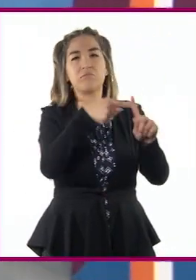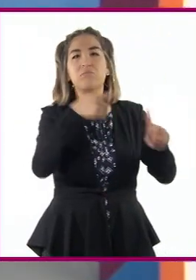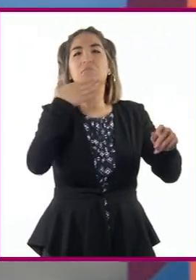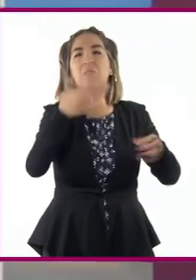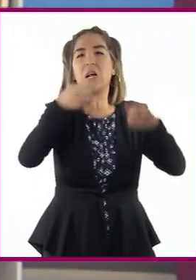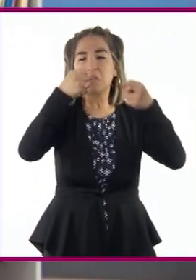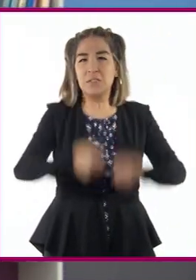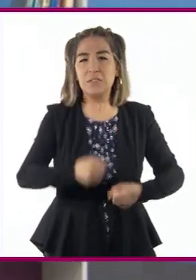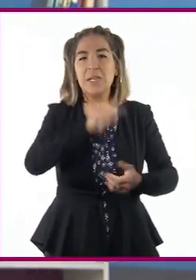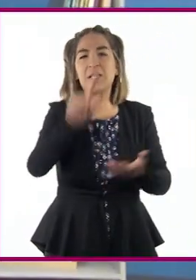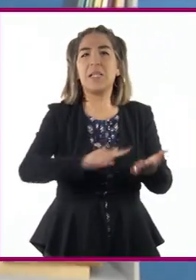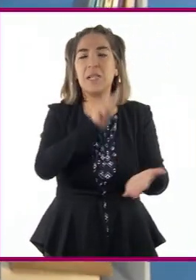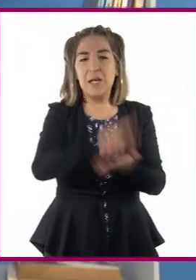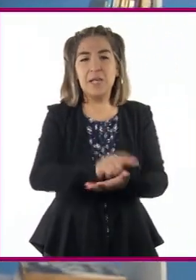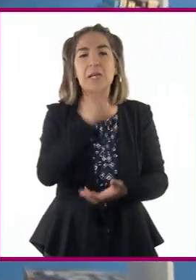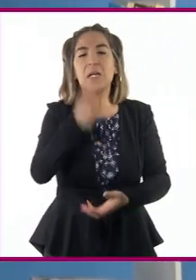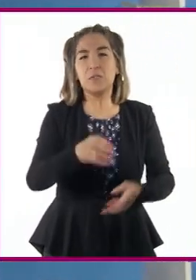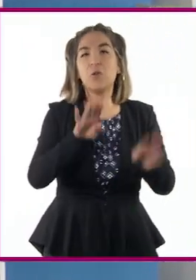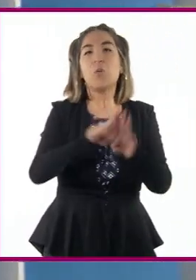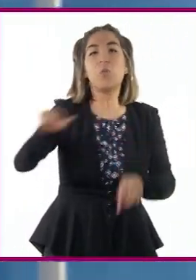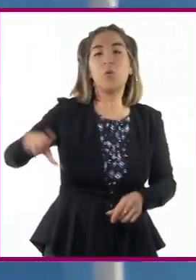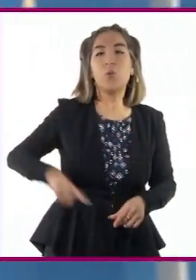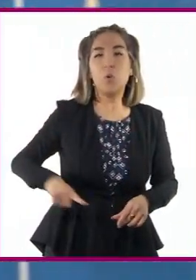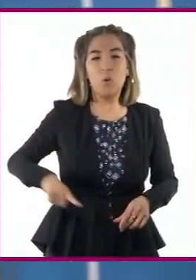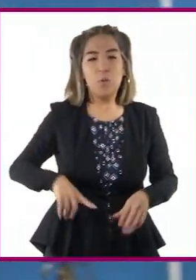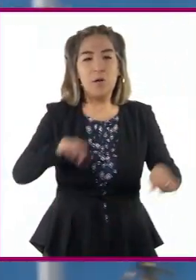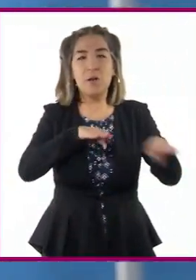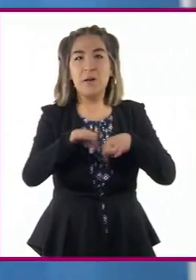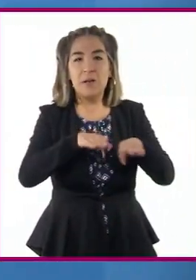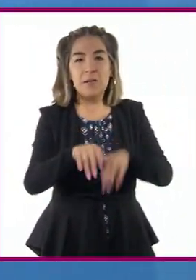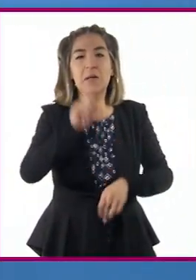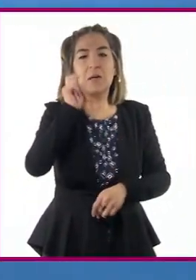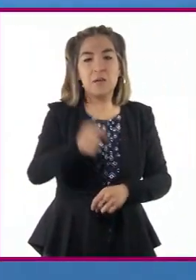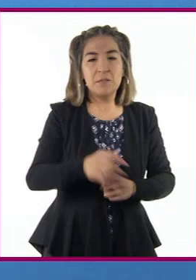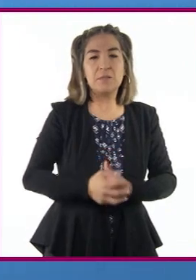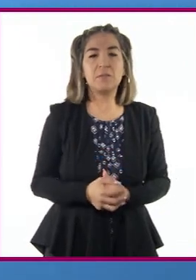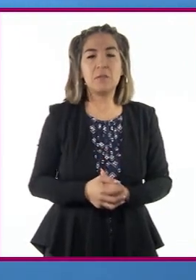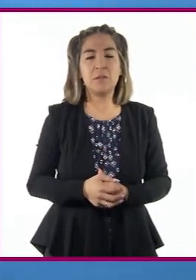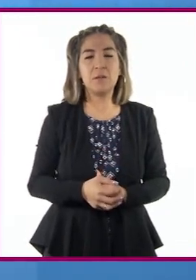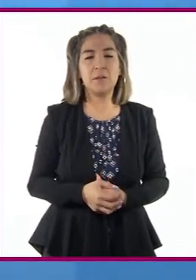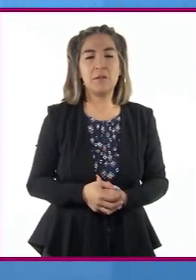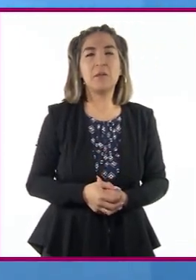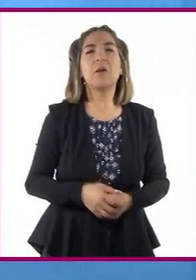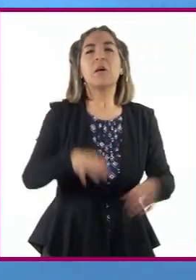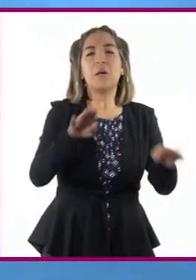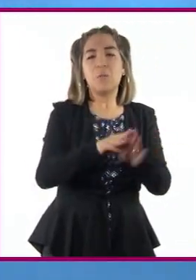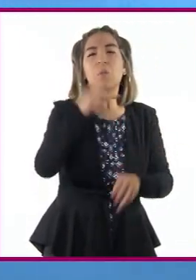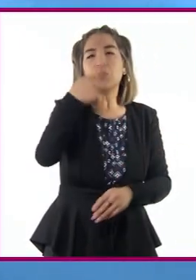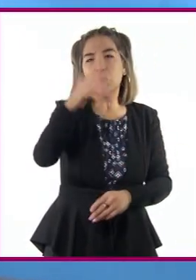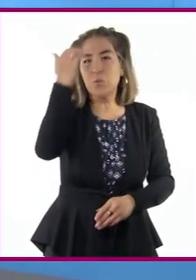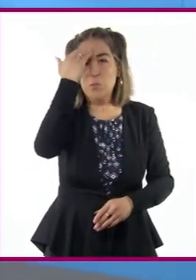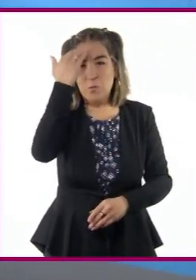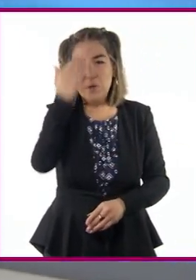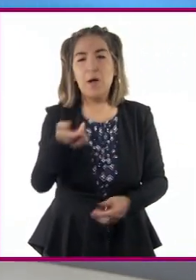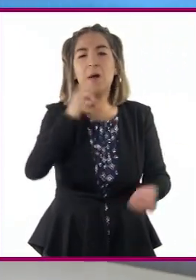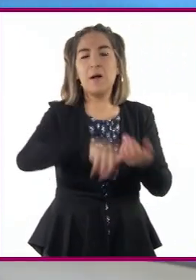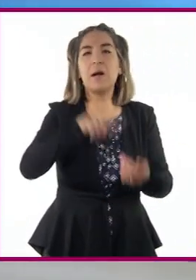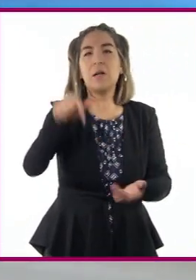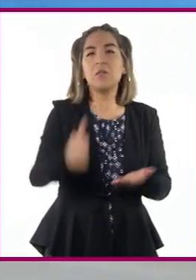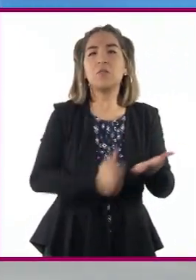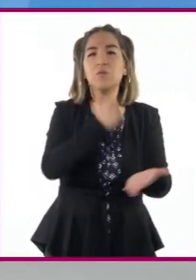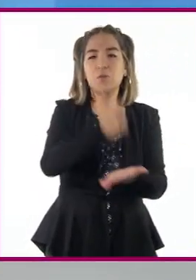al hablar de la legitimidad de las autoridades, hacemos referencia también a que tienen reconocimiento por la